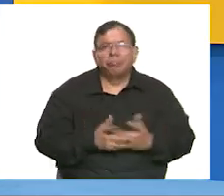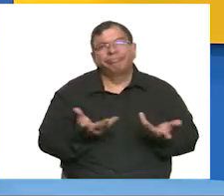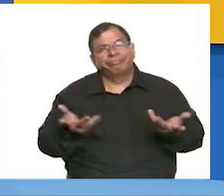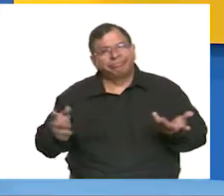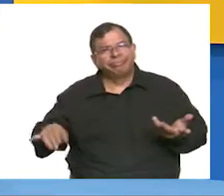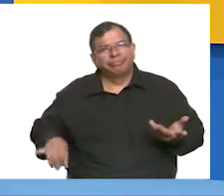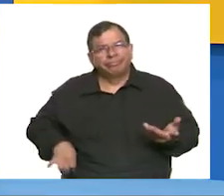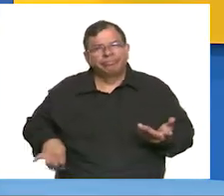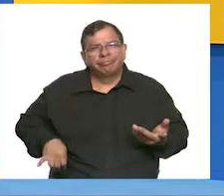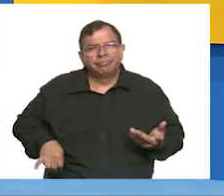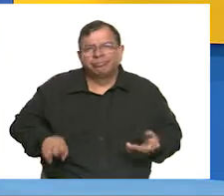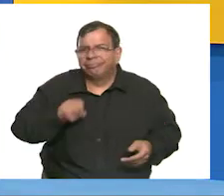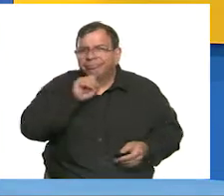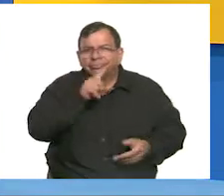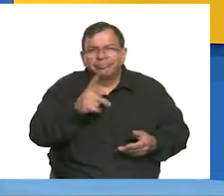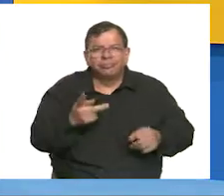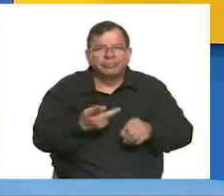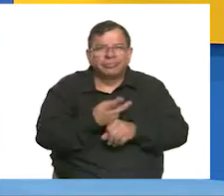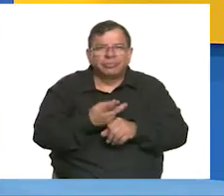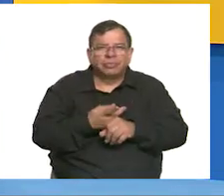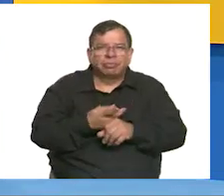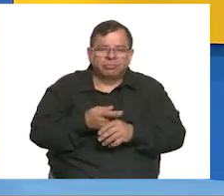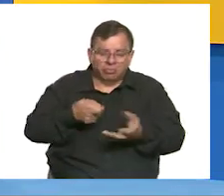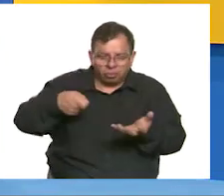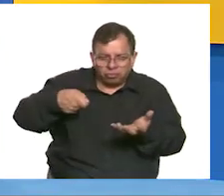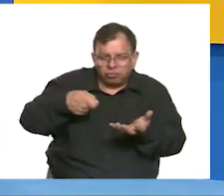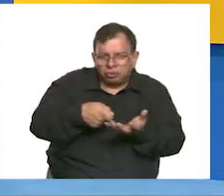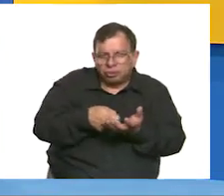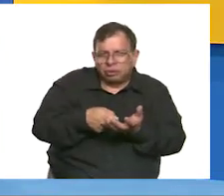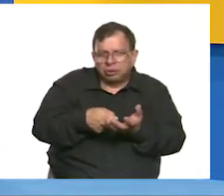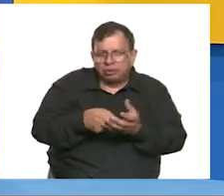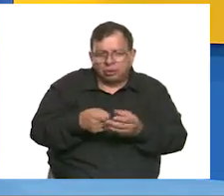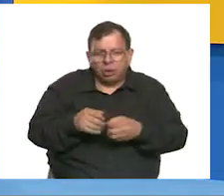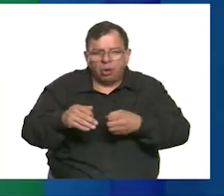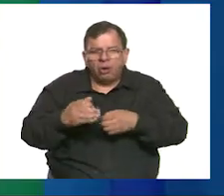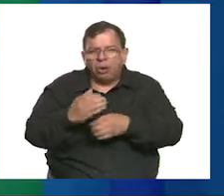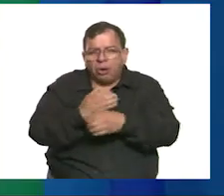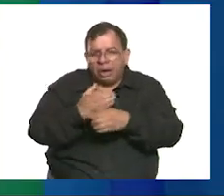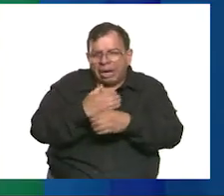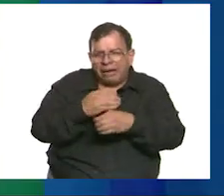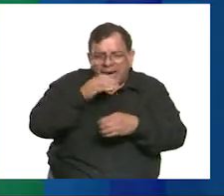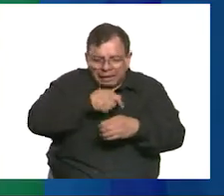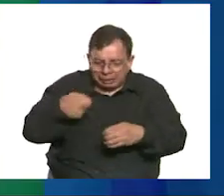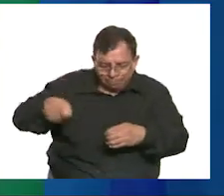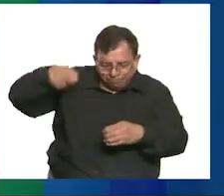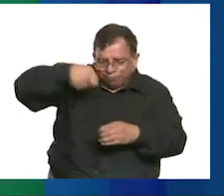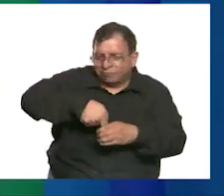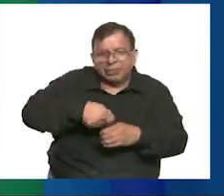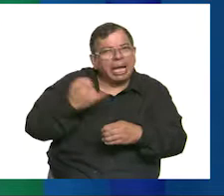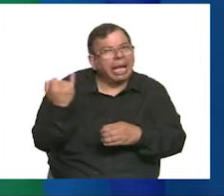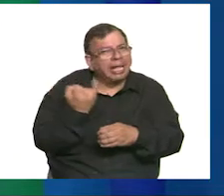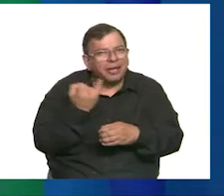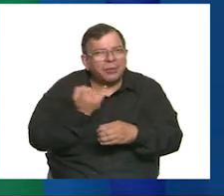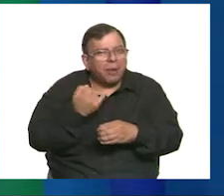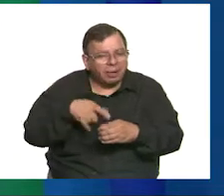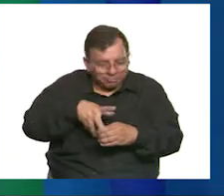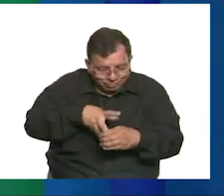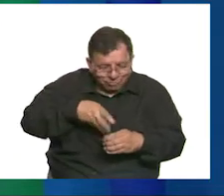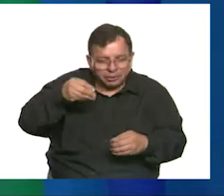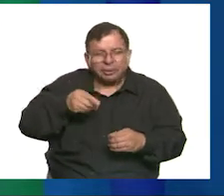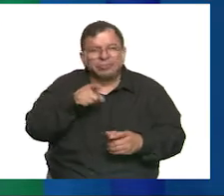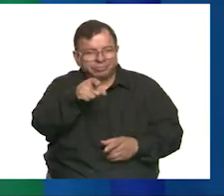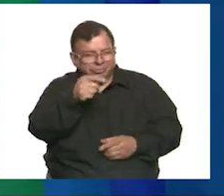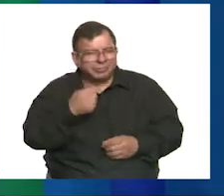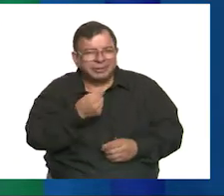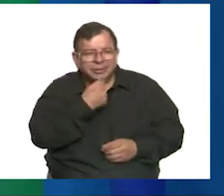interesante. Eso mismo debe pasar con una cuchara metálica dentro de un café bien caliente. Así es, pero para que niñas